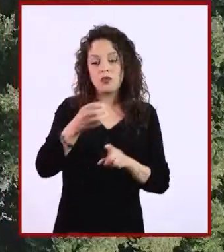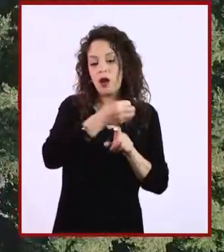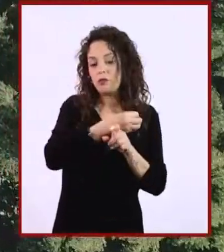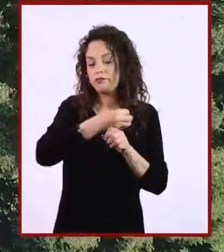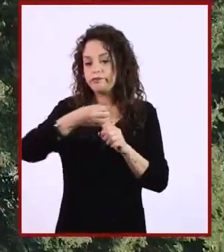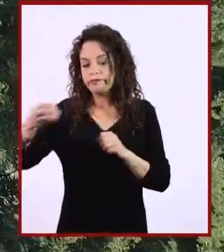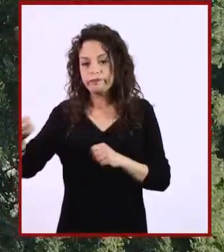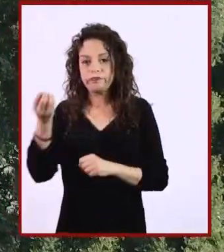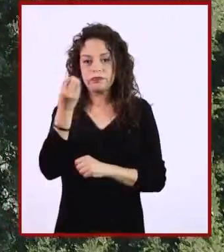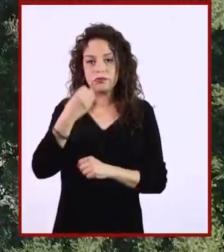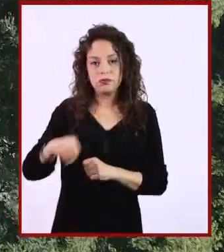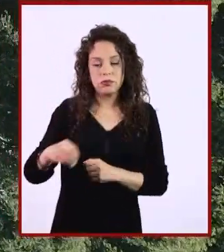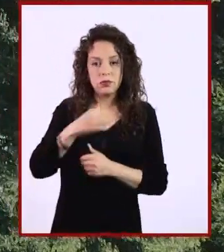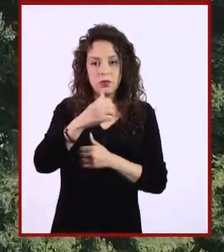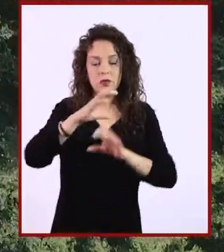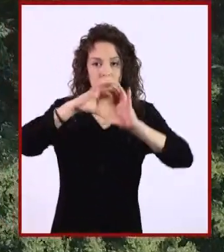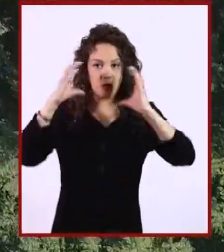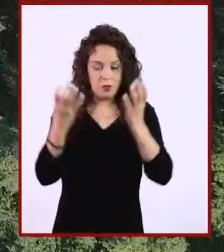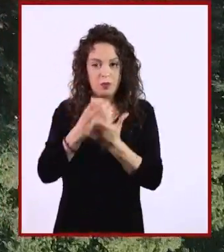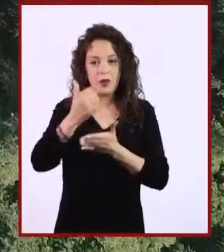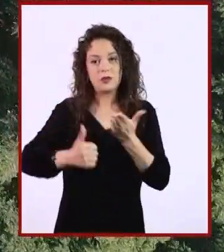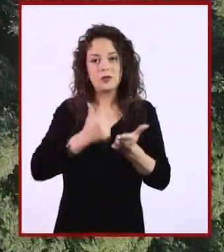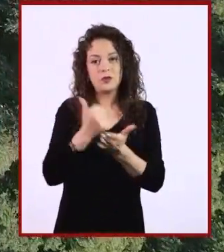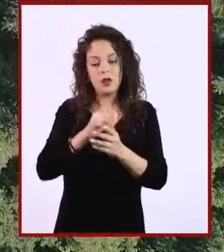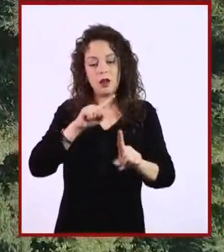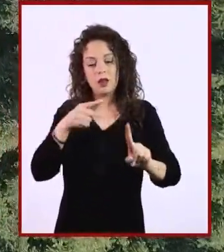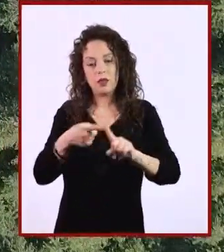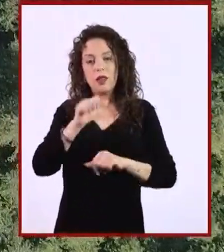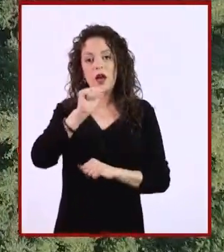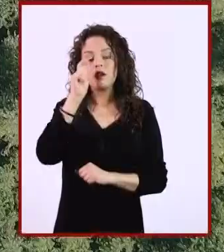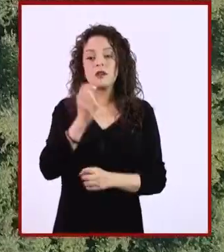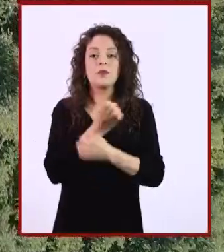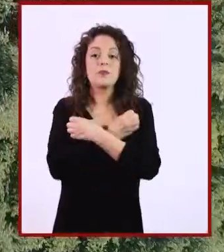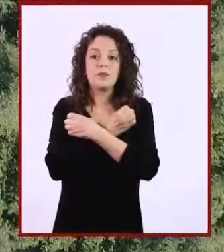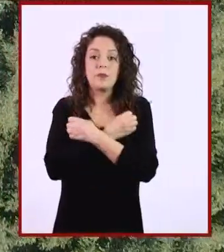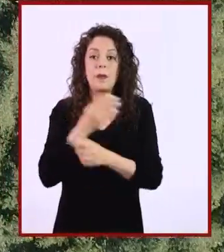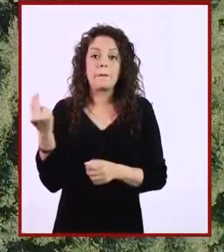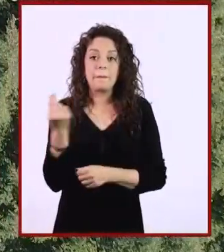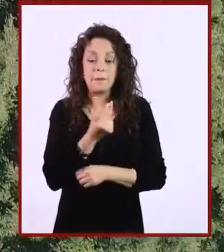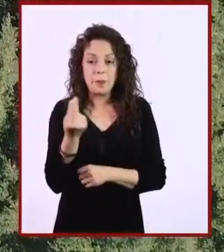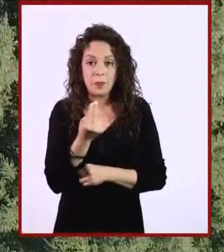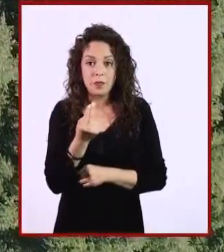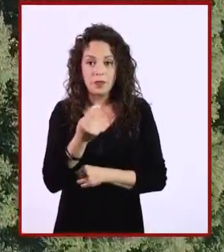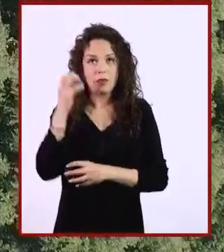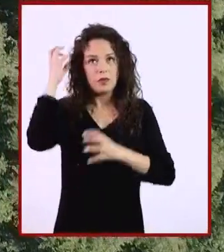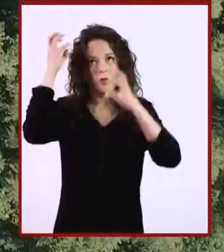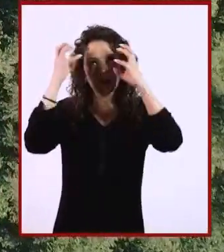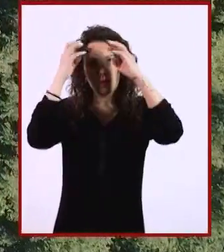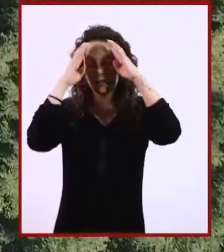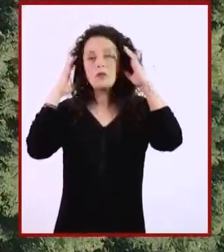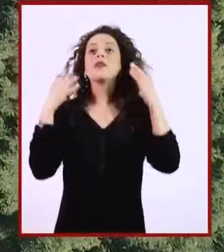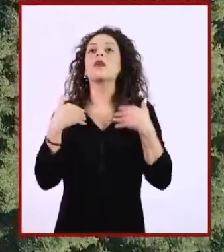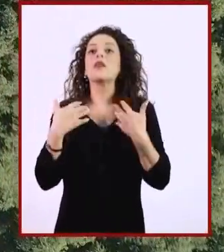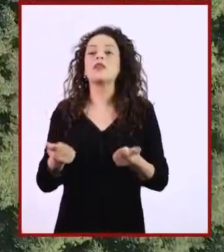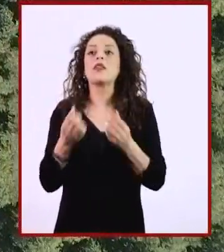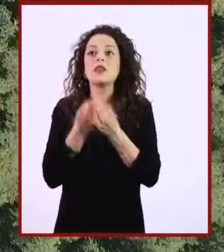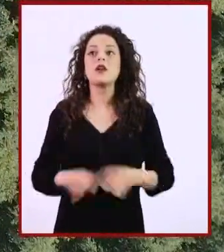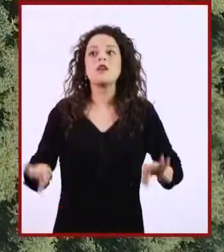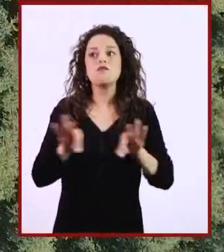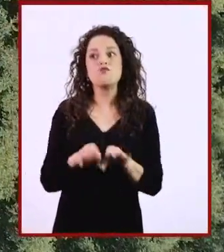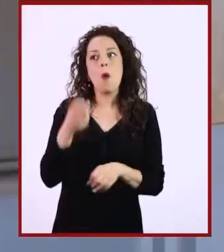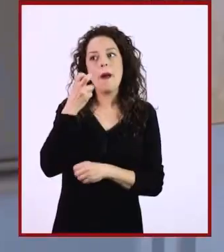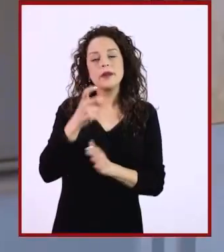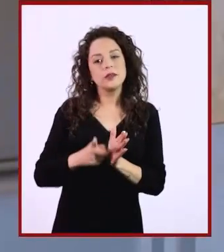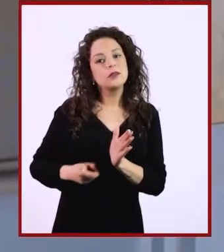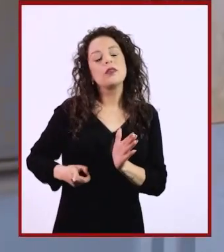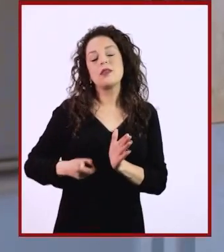pues tal vez tenga que ver, por ejemplo, con esta educación que debemos tener, esta conciencia sobre la importancia de estos derechos,